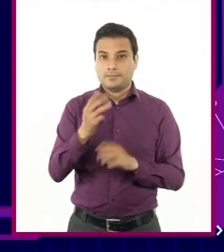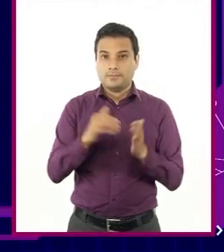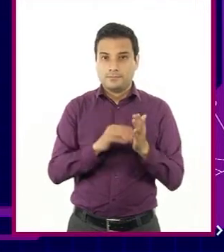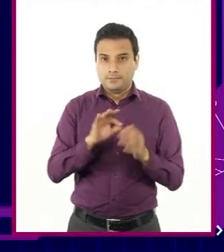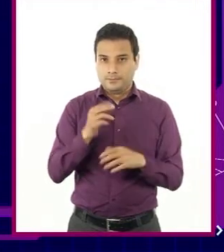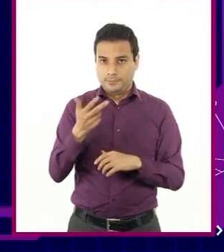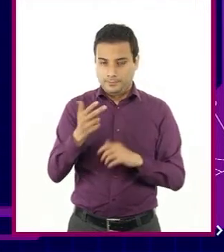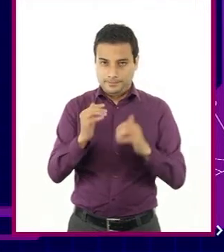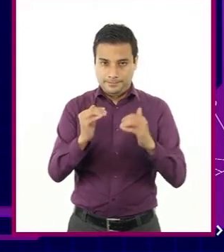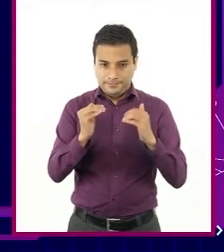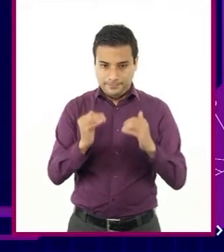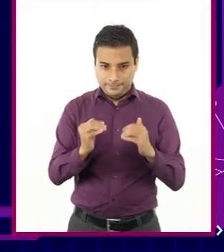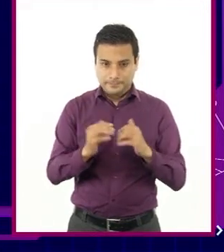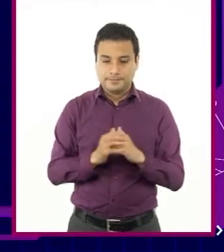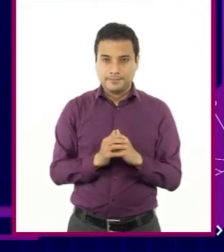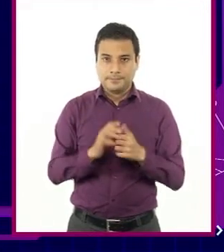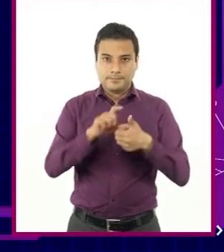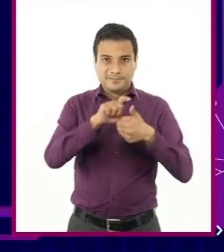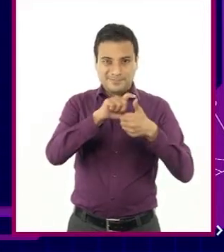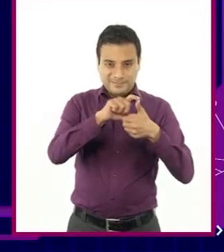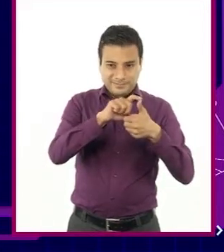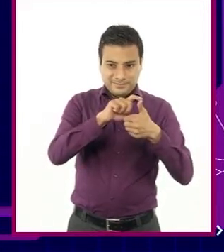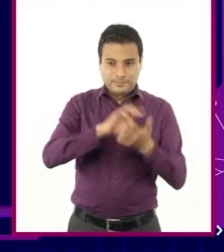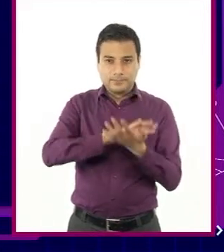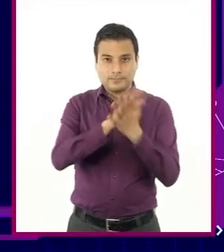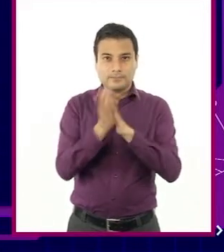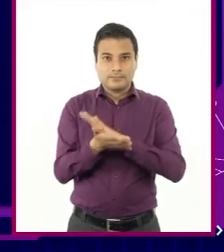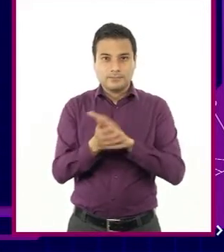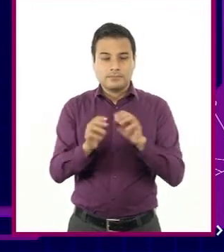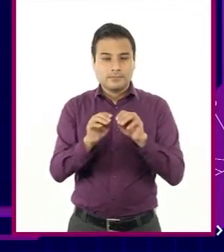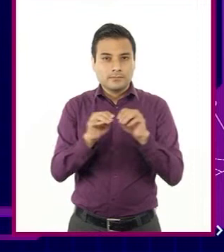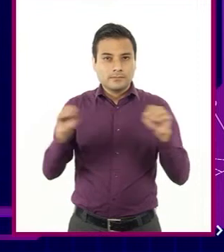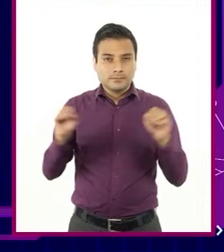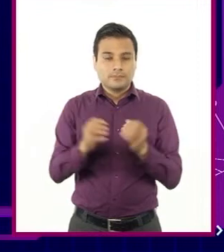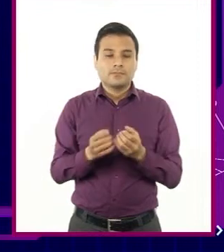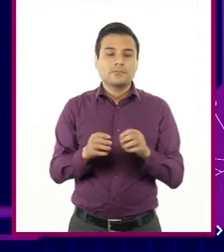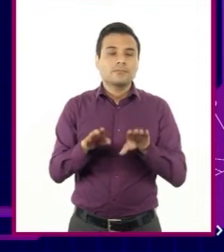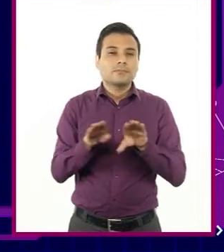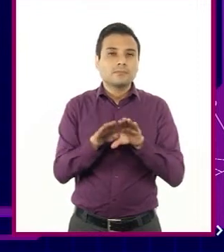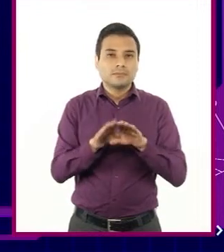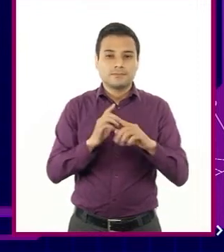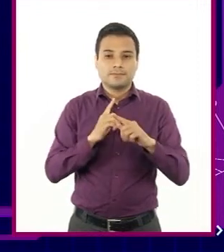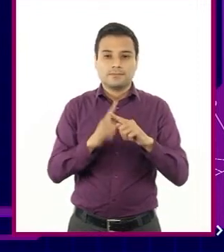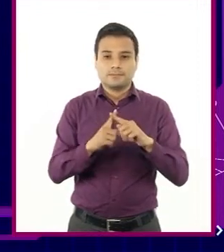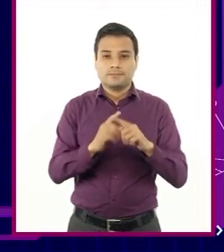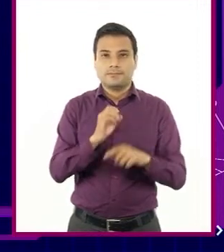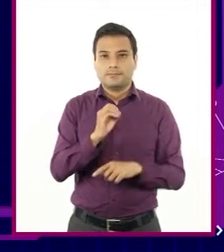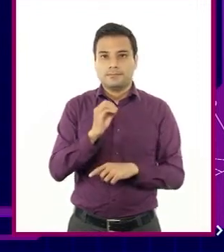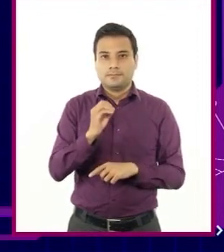0.3048. Y para pasar de pulgadas a metros se multiplica por